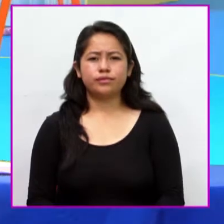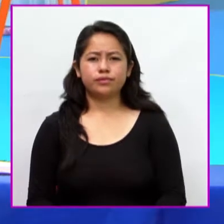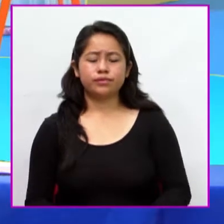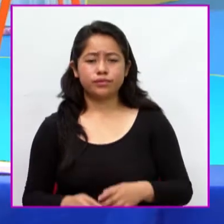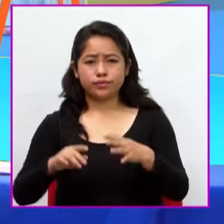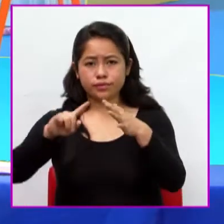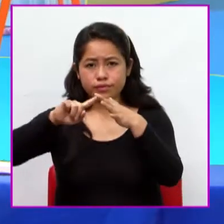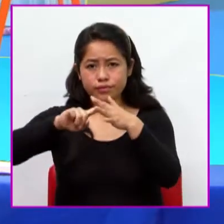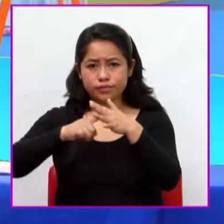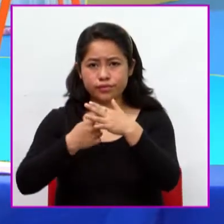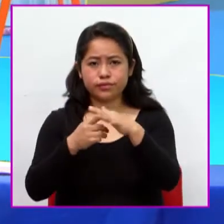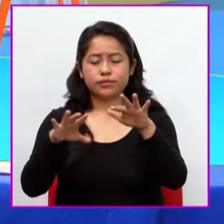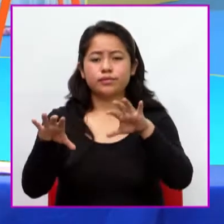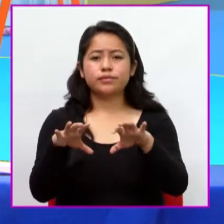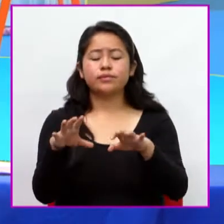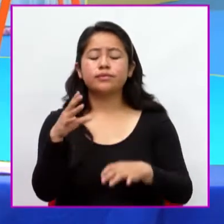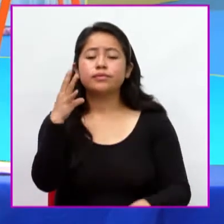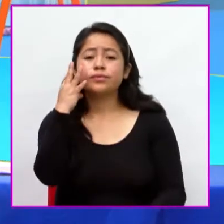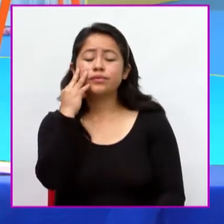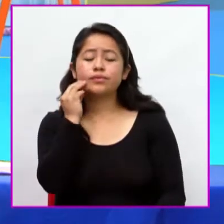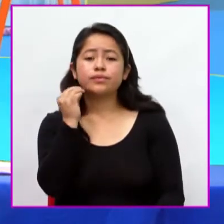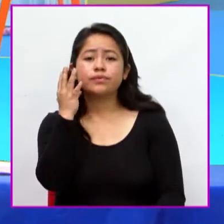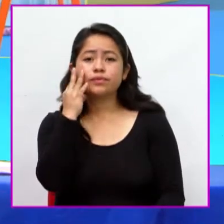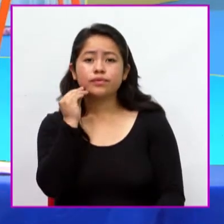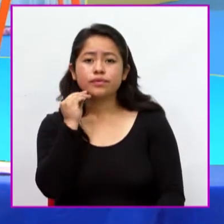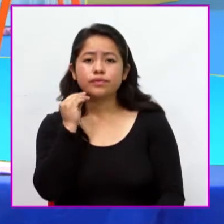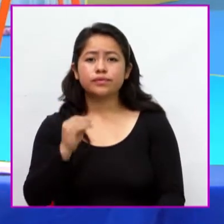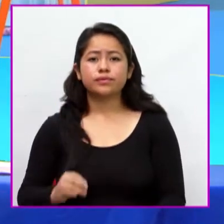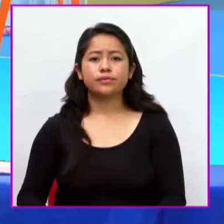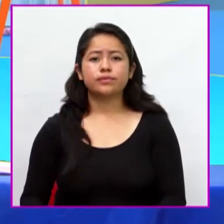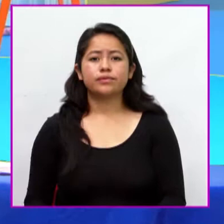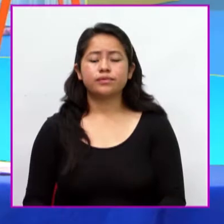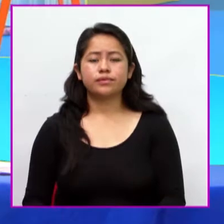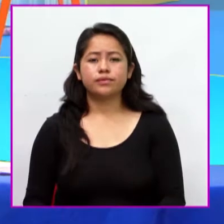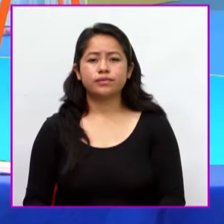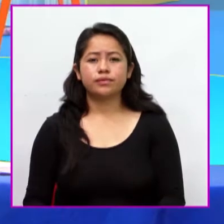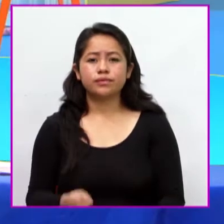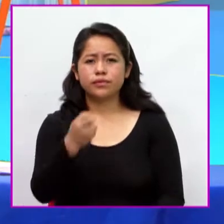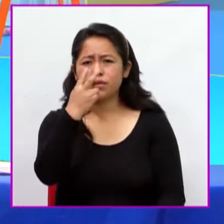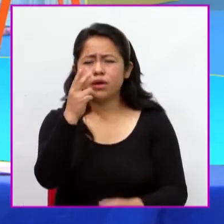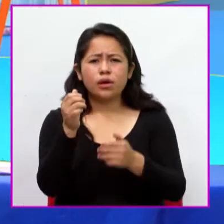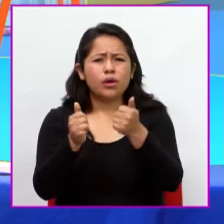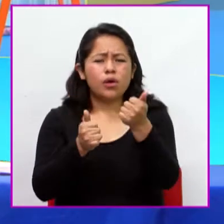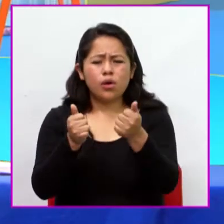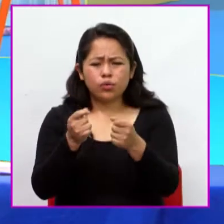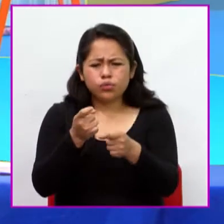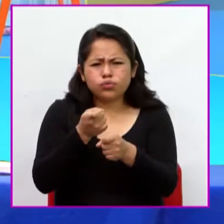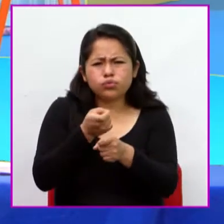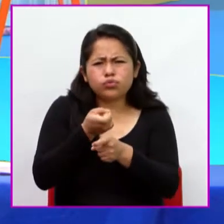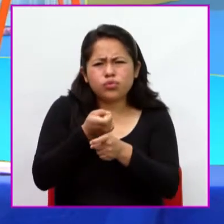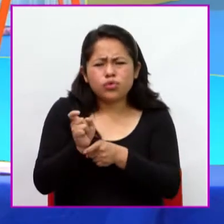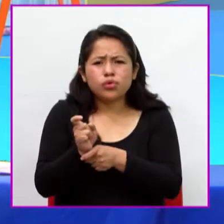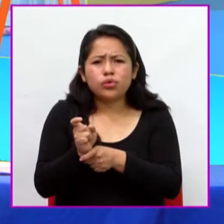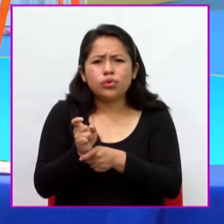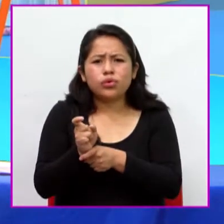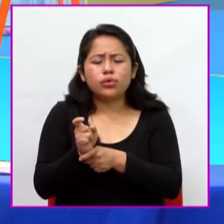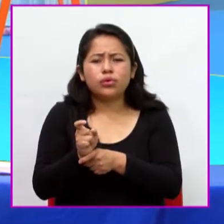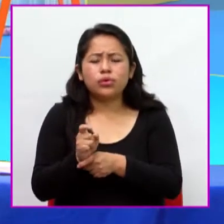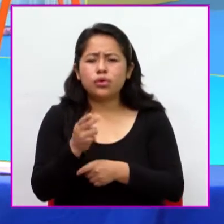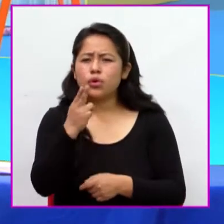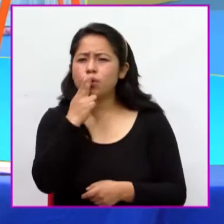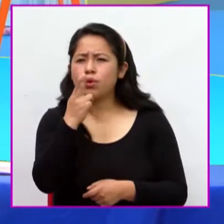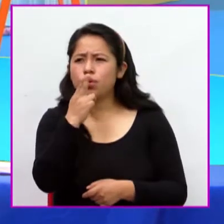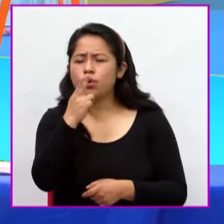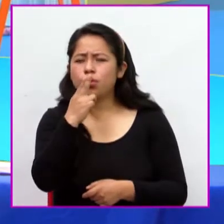Iniciaremos realizando un experimento para ver cuál es el daño que causa el humo